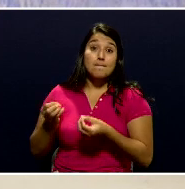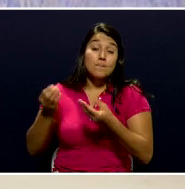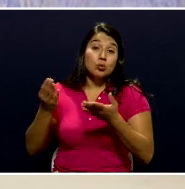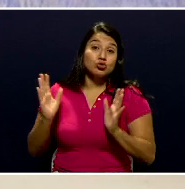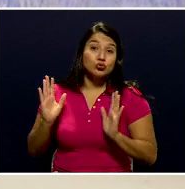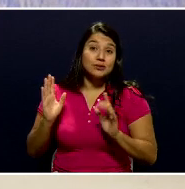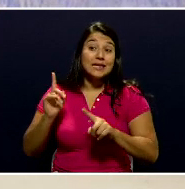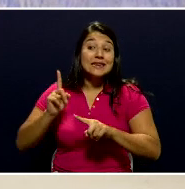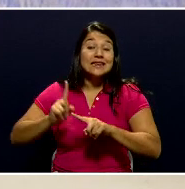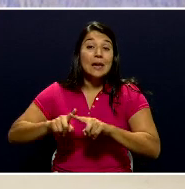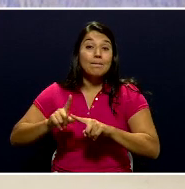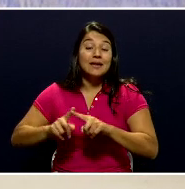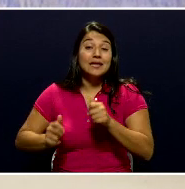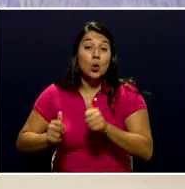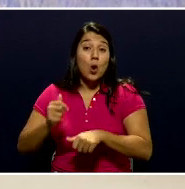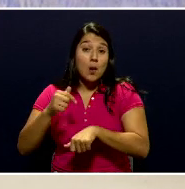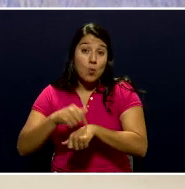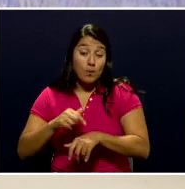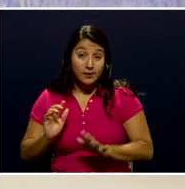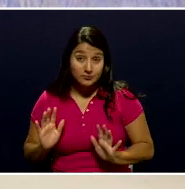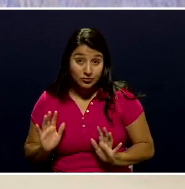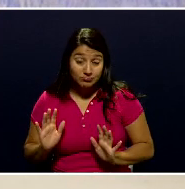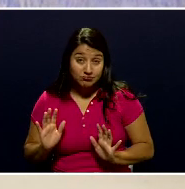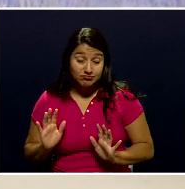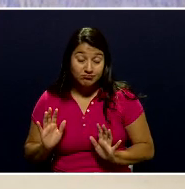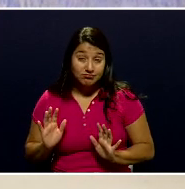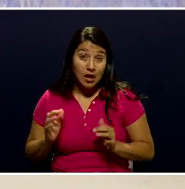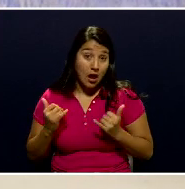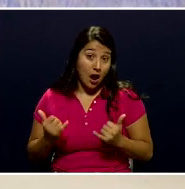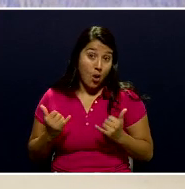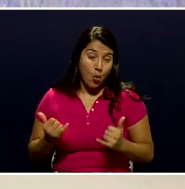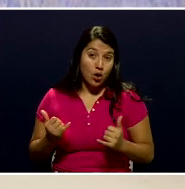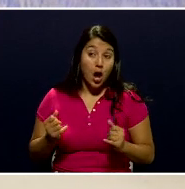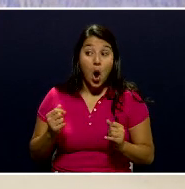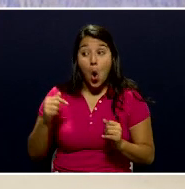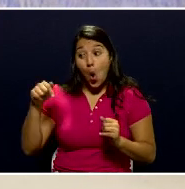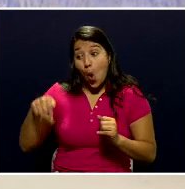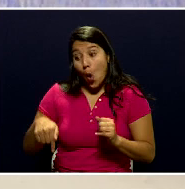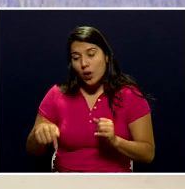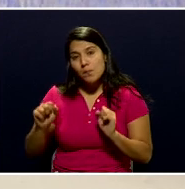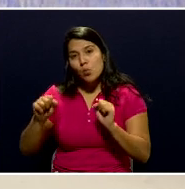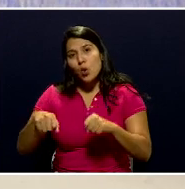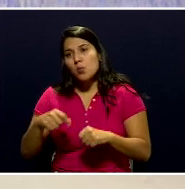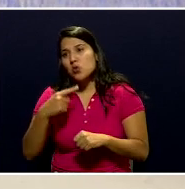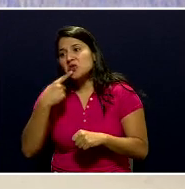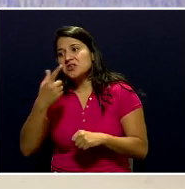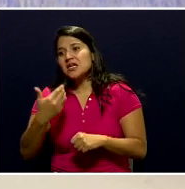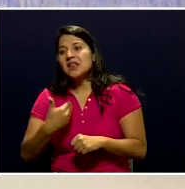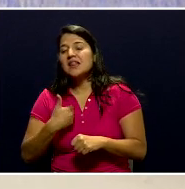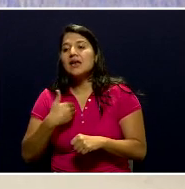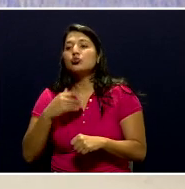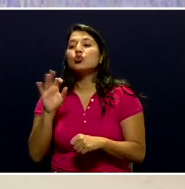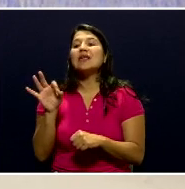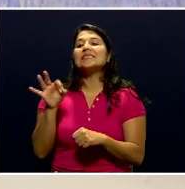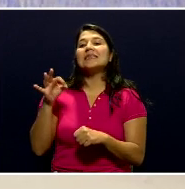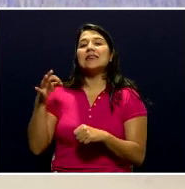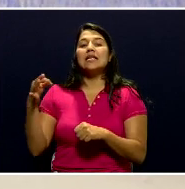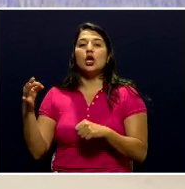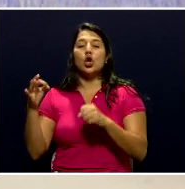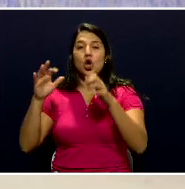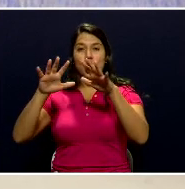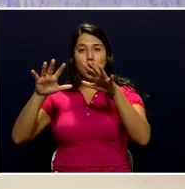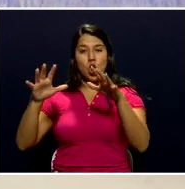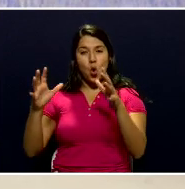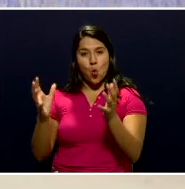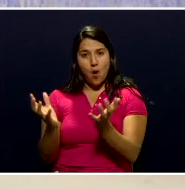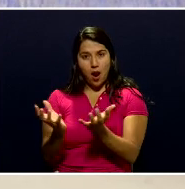en el que estamos. Hoy podríamos decir que tendemos a tener un estilo global, que responde